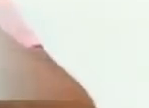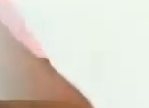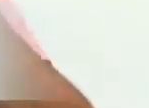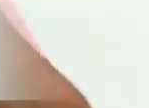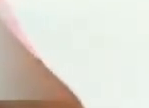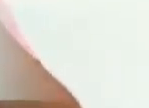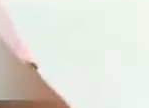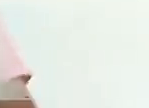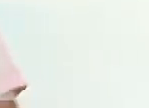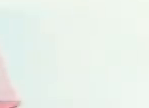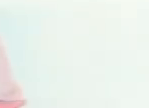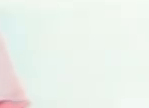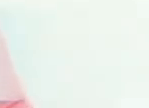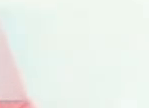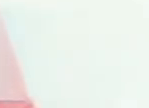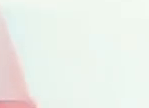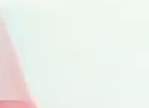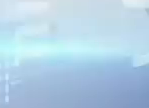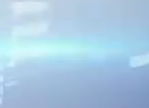que no están enfermas.